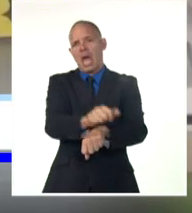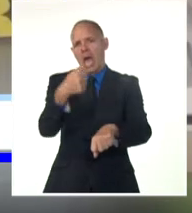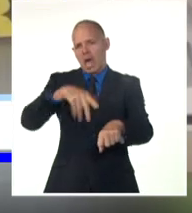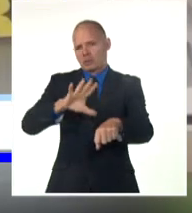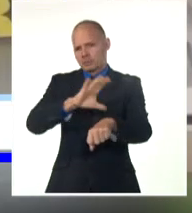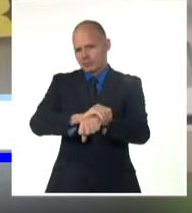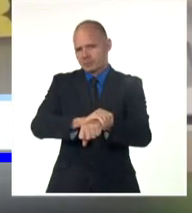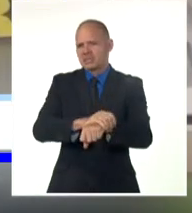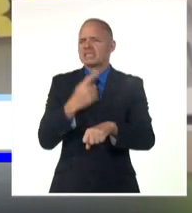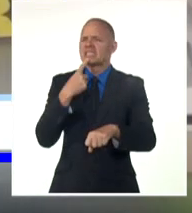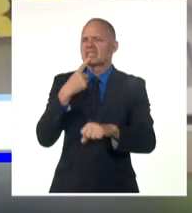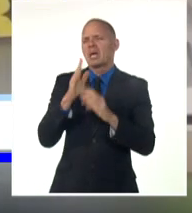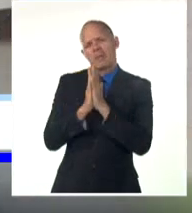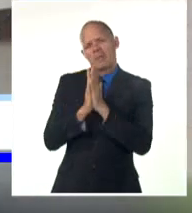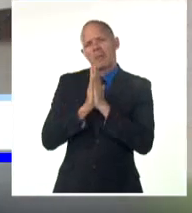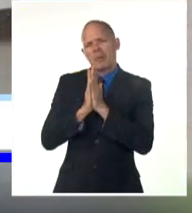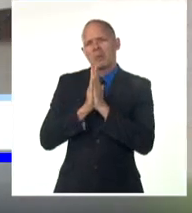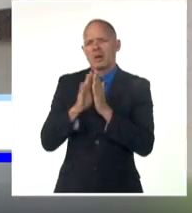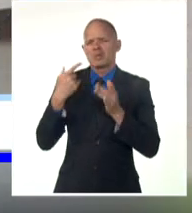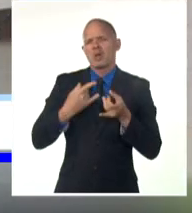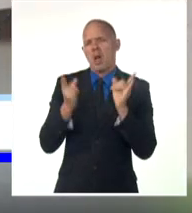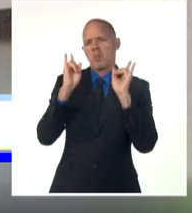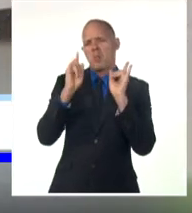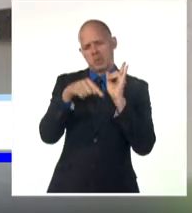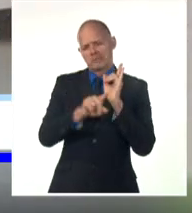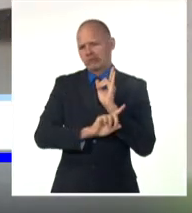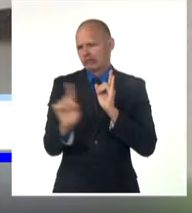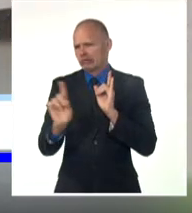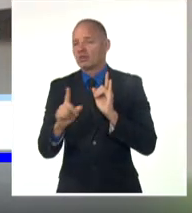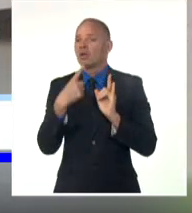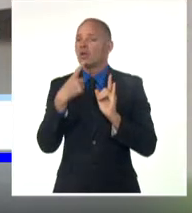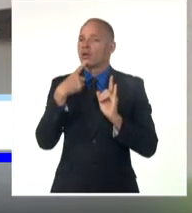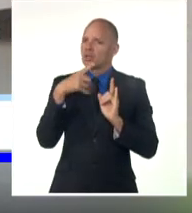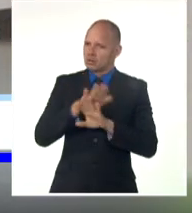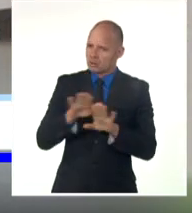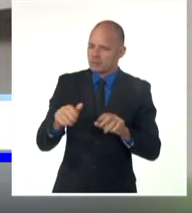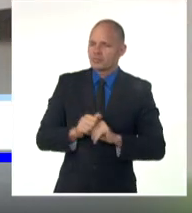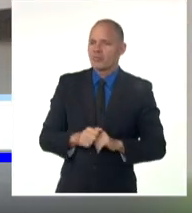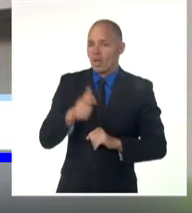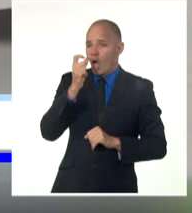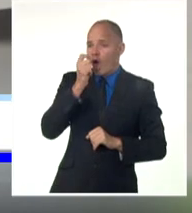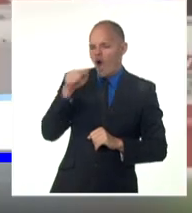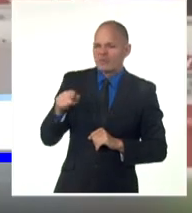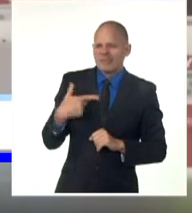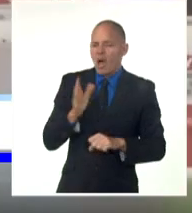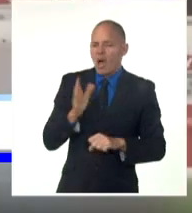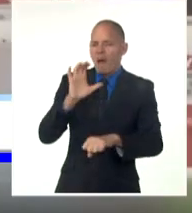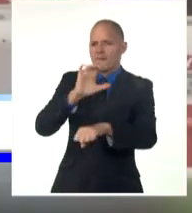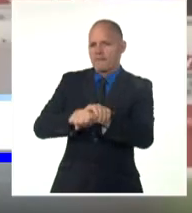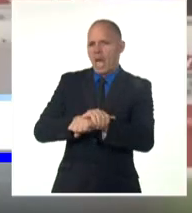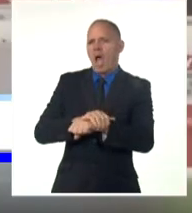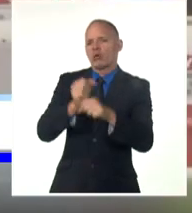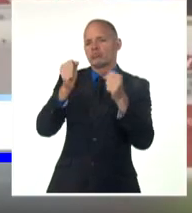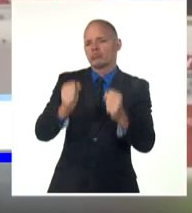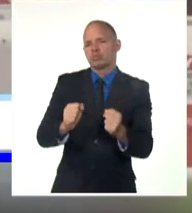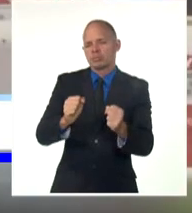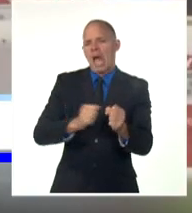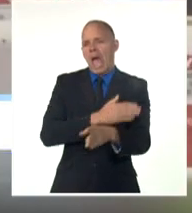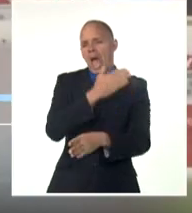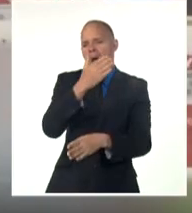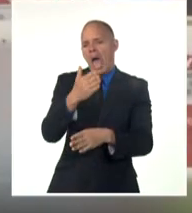morir en la cárcel. La televisora RT informa que el exjefe de Estado esperará recluido en la prisión de San Mateo hasta su